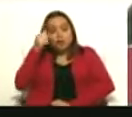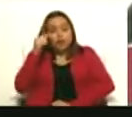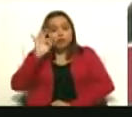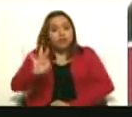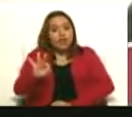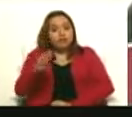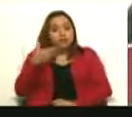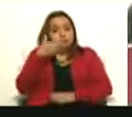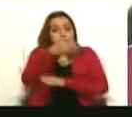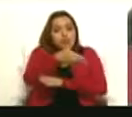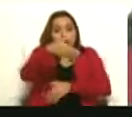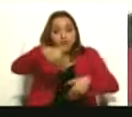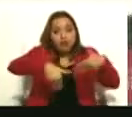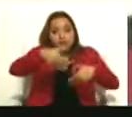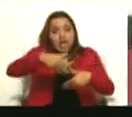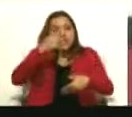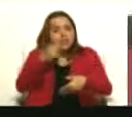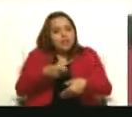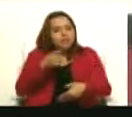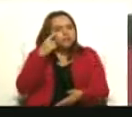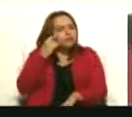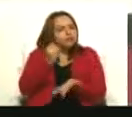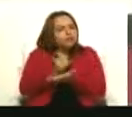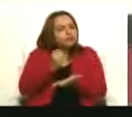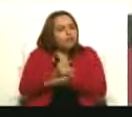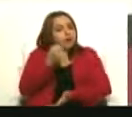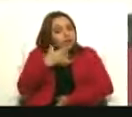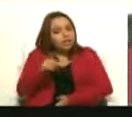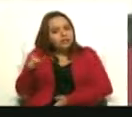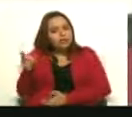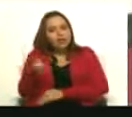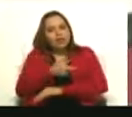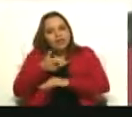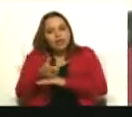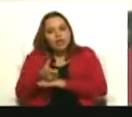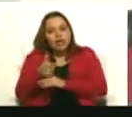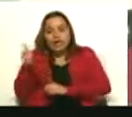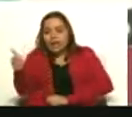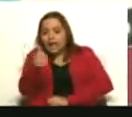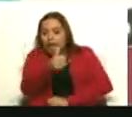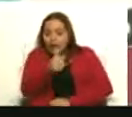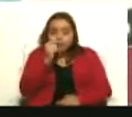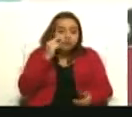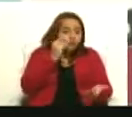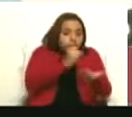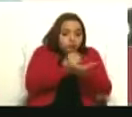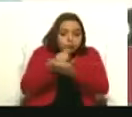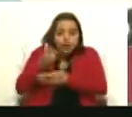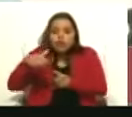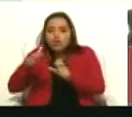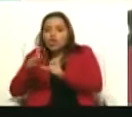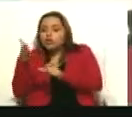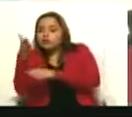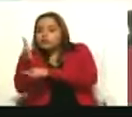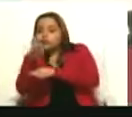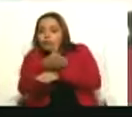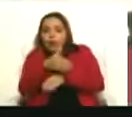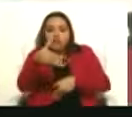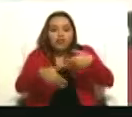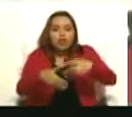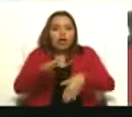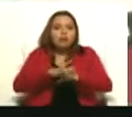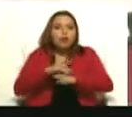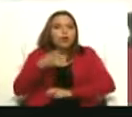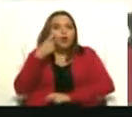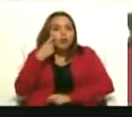votar, y hay que revisar bien eso, querido gobernador, que cada quien chequee bien dónde va a ir a votar, porque tradicionalmente